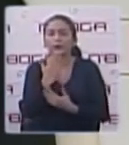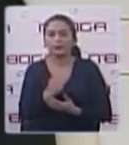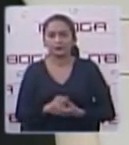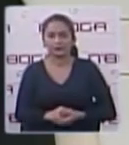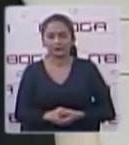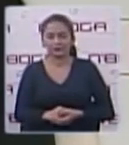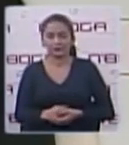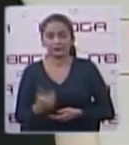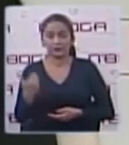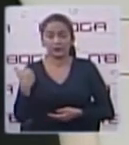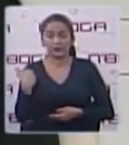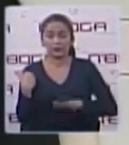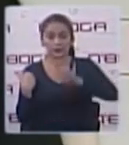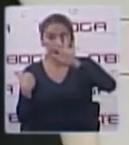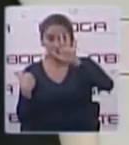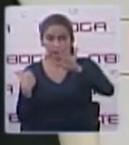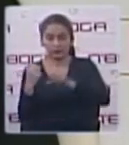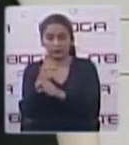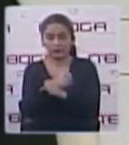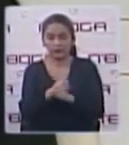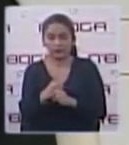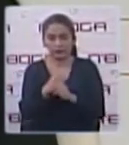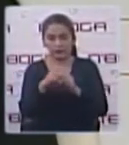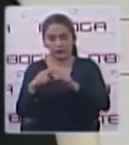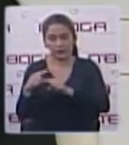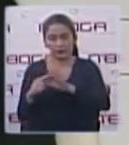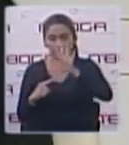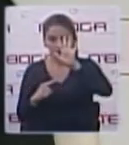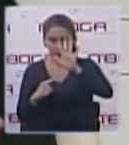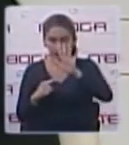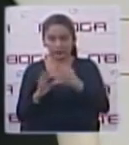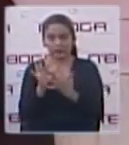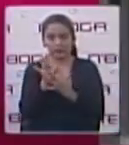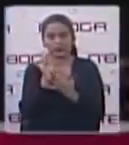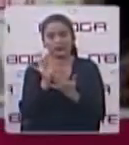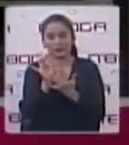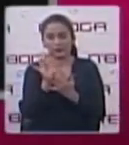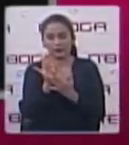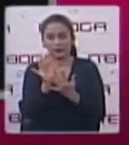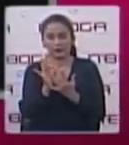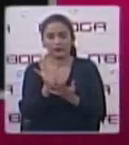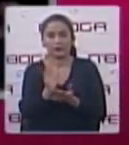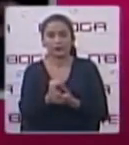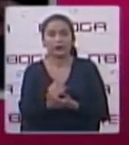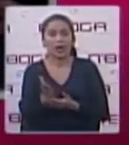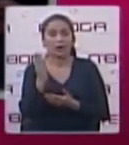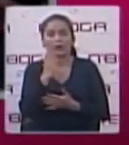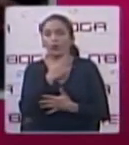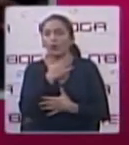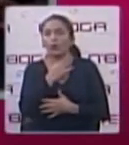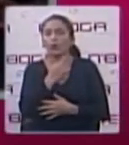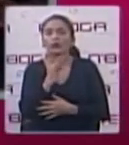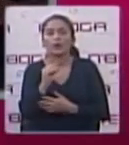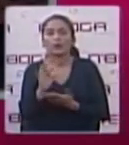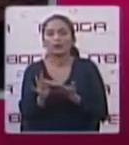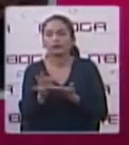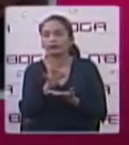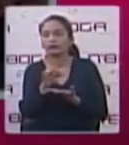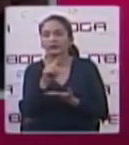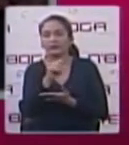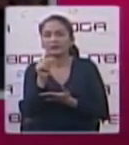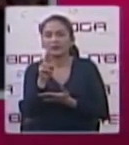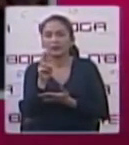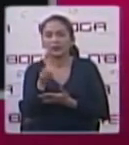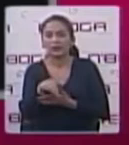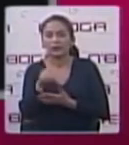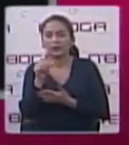Sabes que cuando conoces un poco más y vas, por ejemplo, yo antes era amante del café de Saruma, pero cada vez me fui haciendo amante del